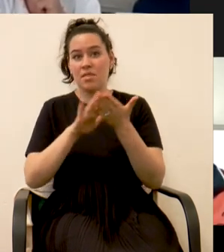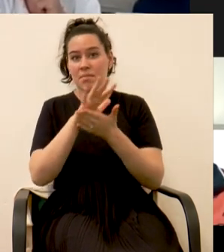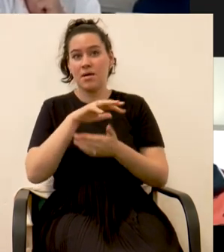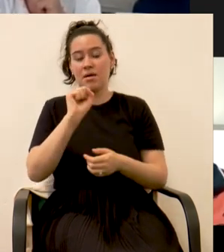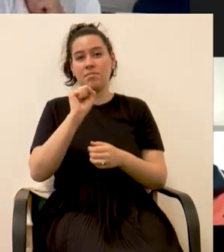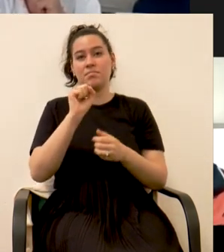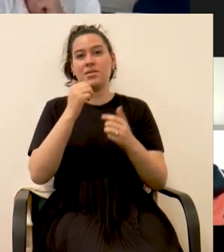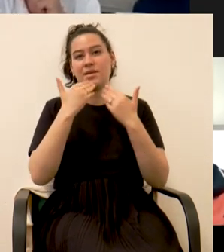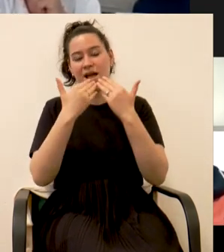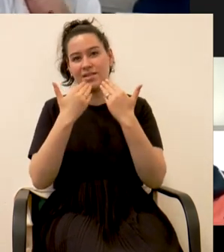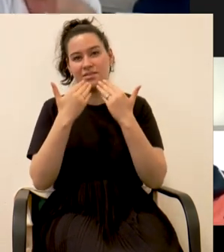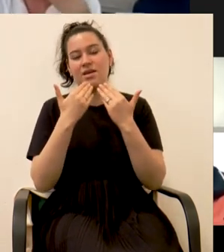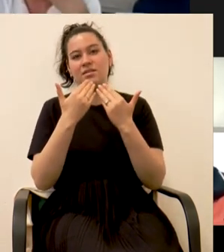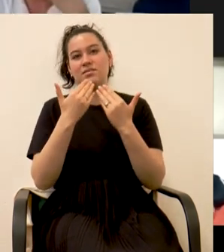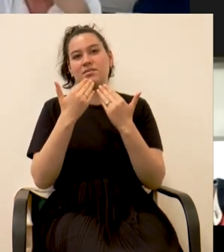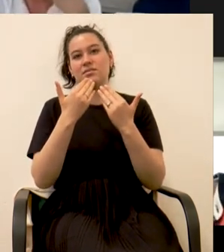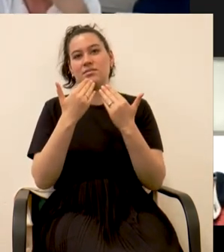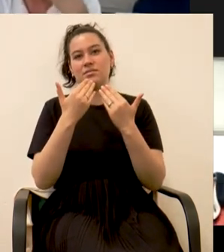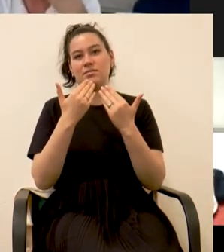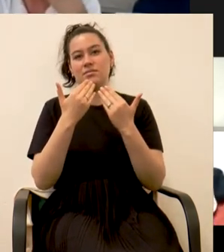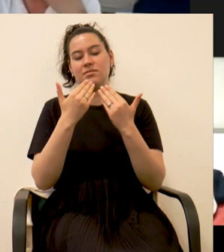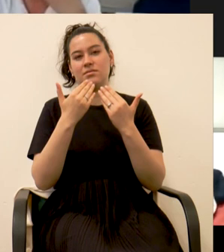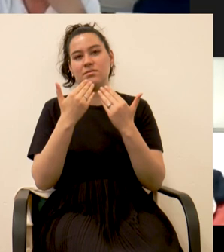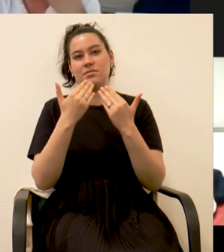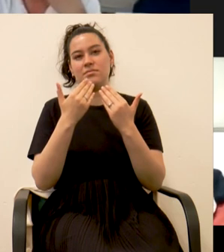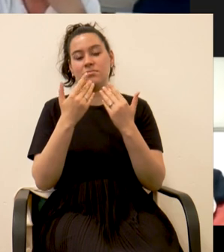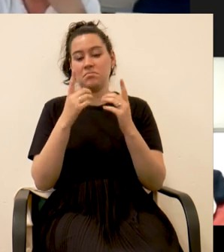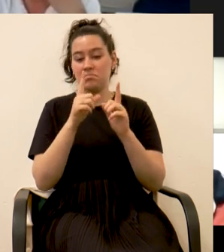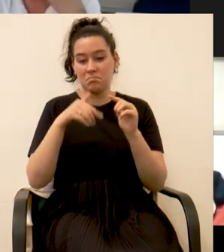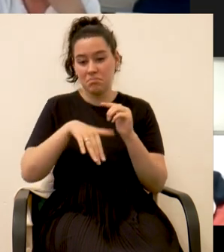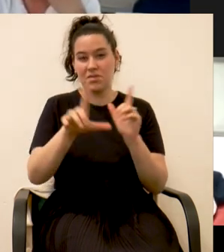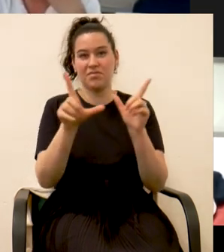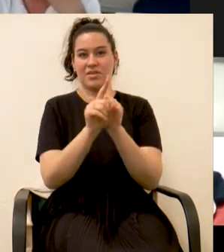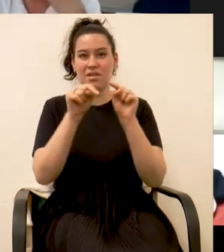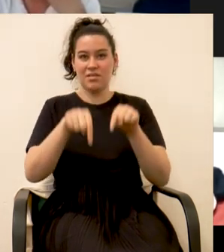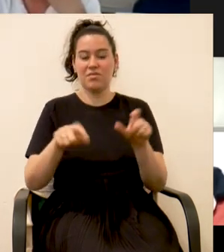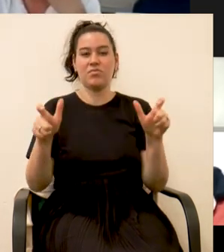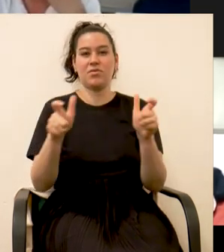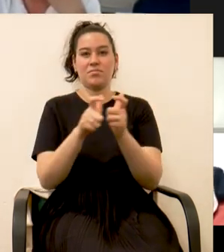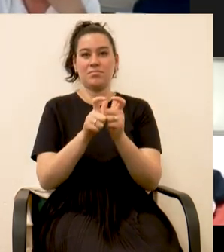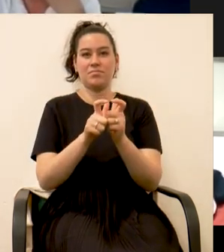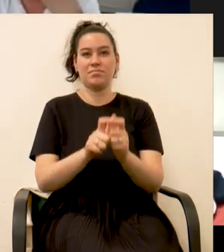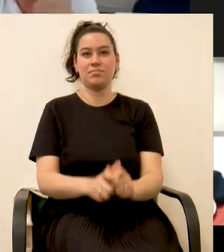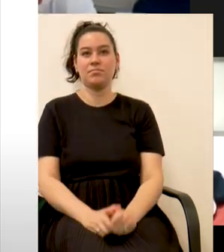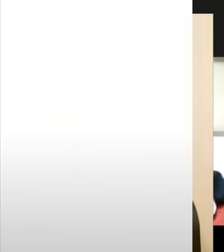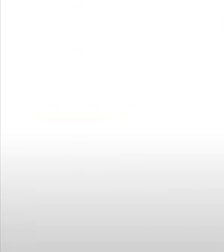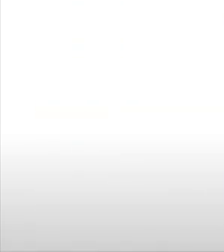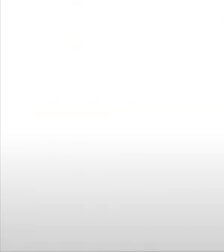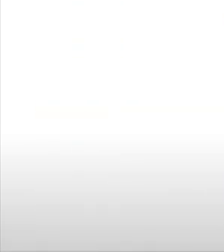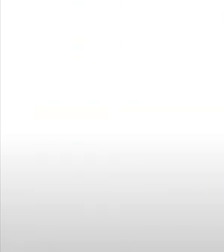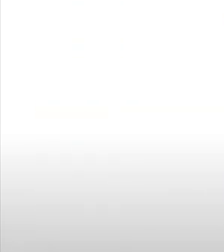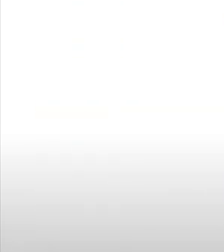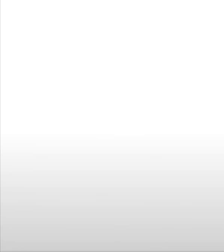estamos agradeciendo y dando por finalizada esta mesa de diálogo.